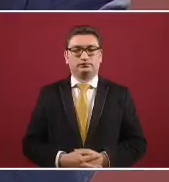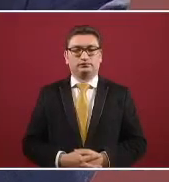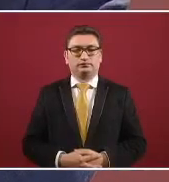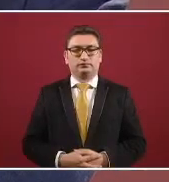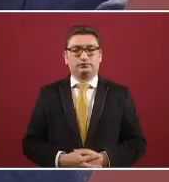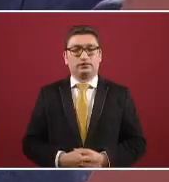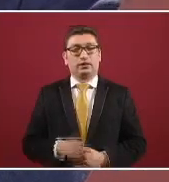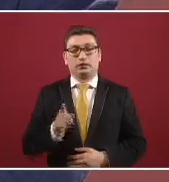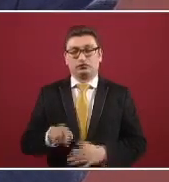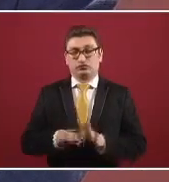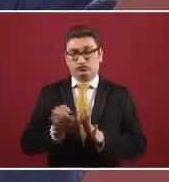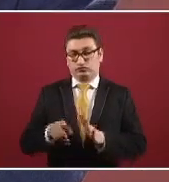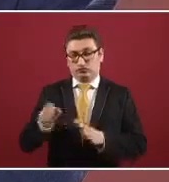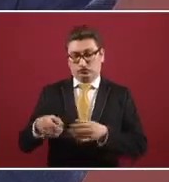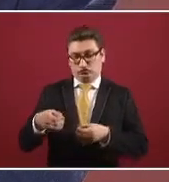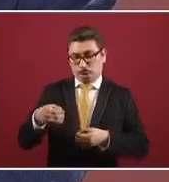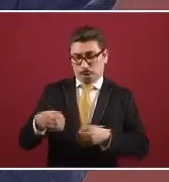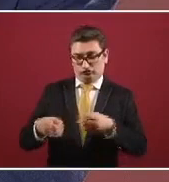judicial